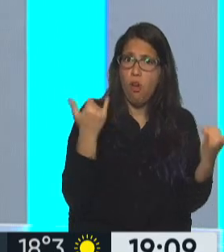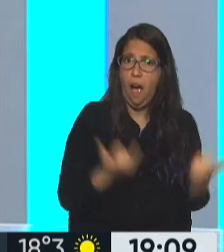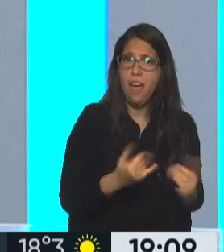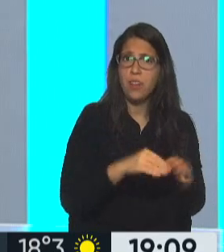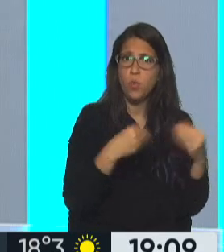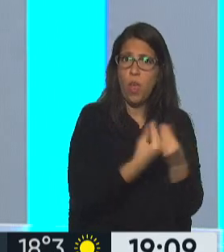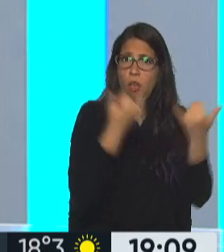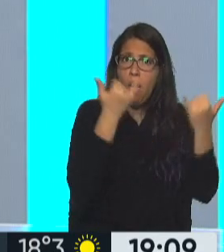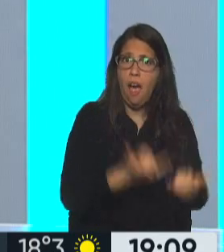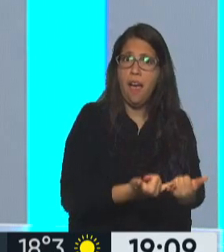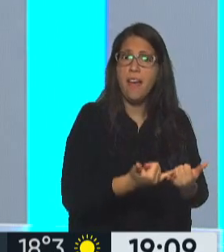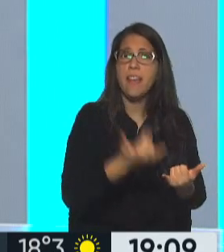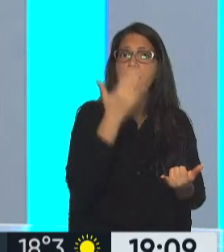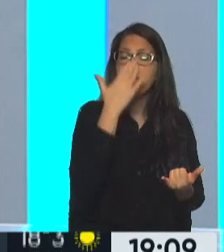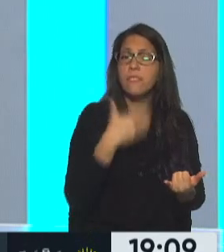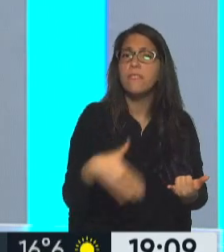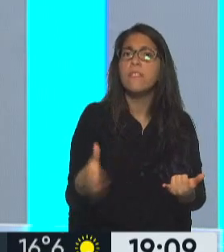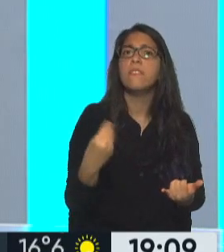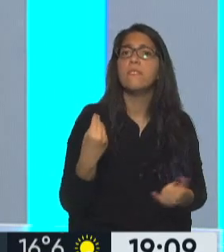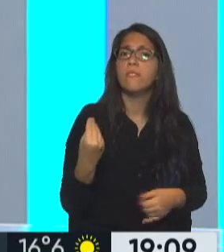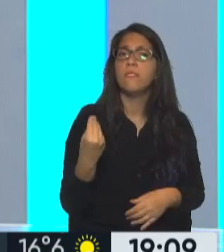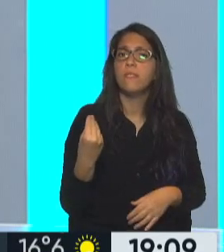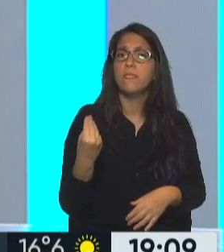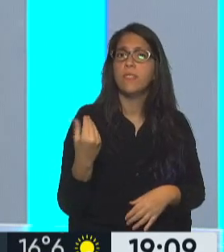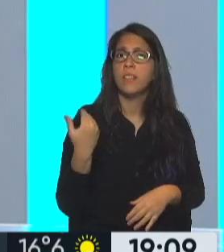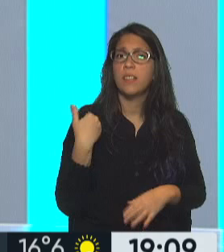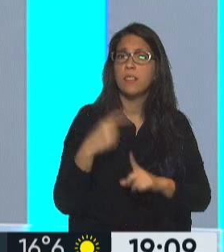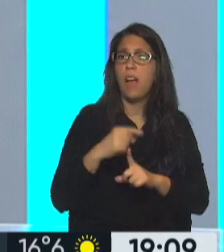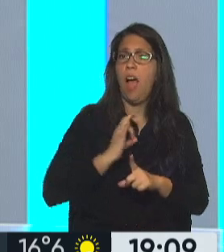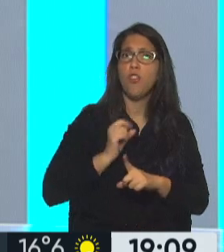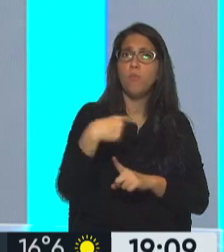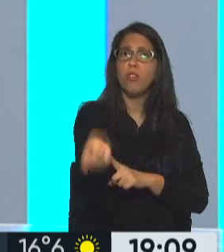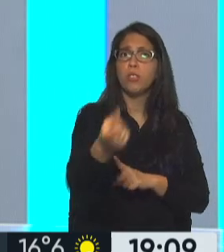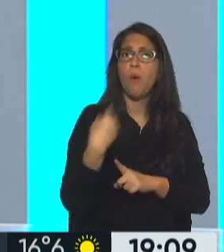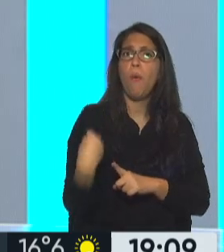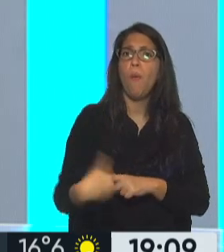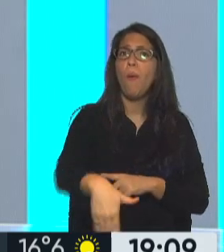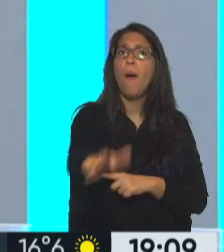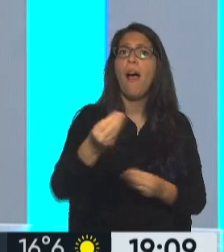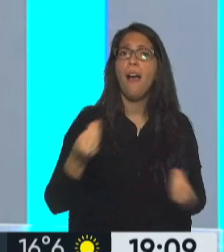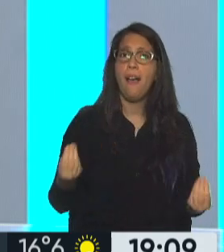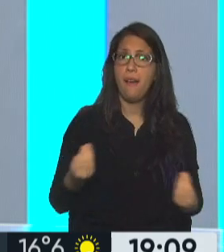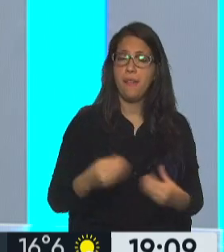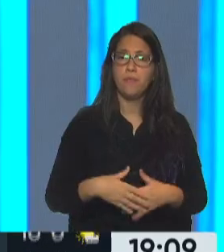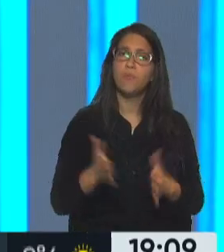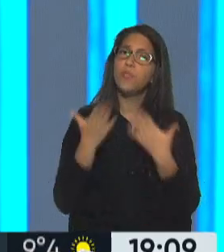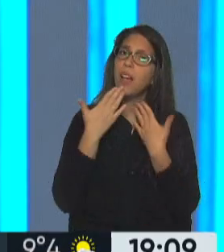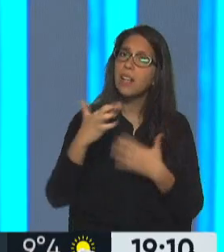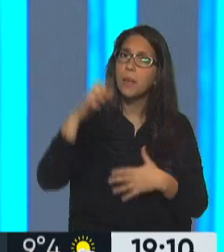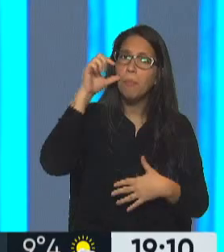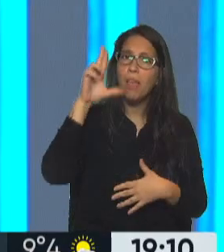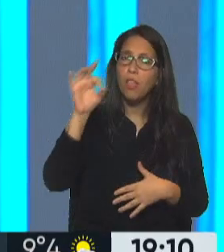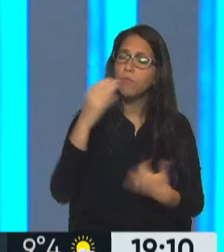resultado y vamos a discutir la situación que va a tener el país en el próximo año que va a ser importante no Pedro Muchísimas